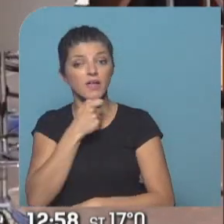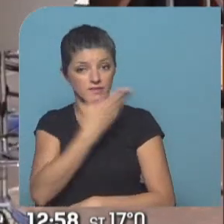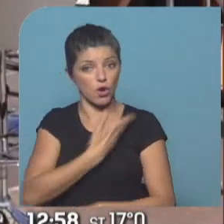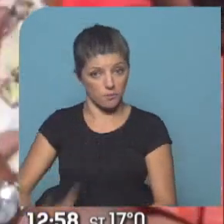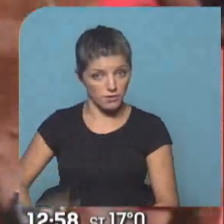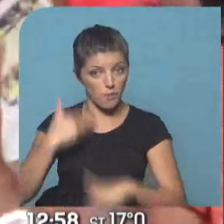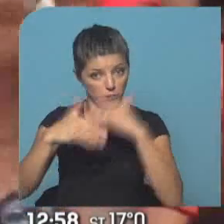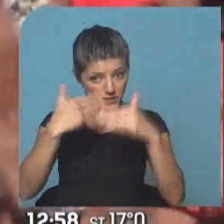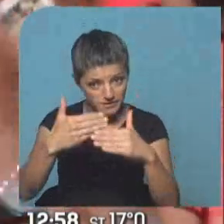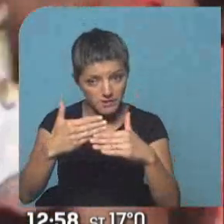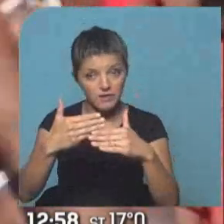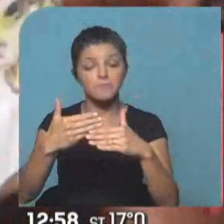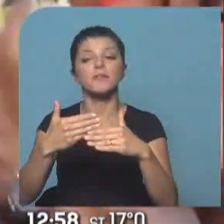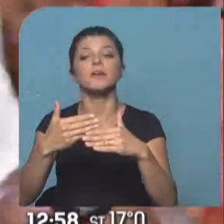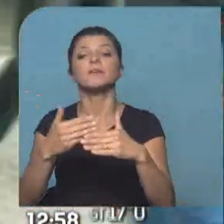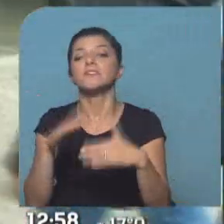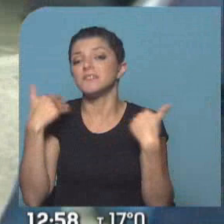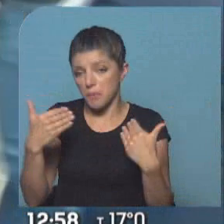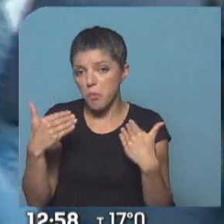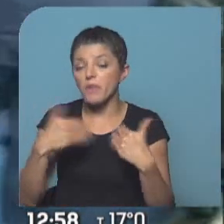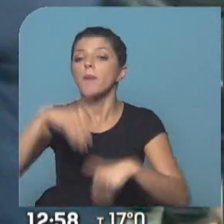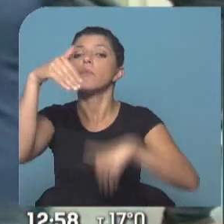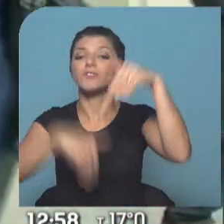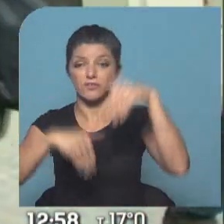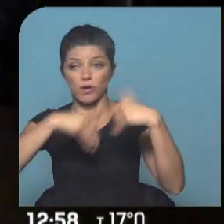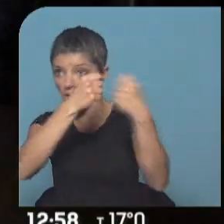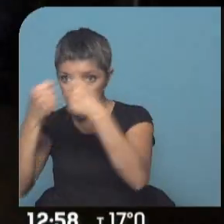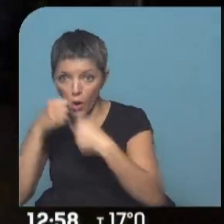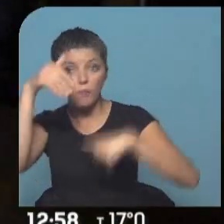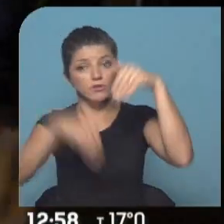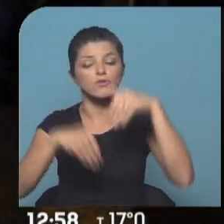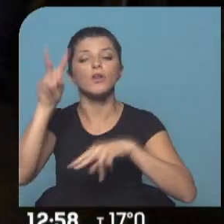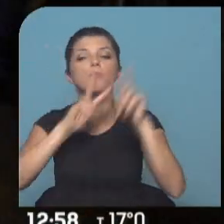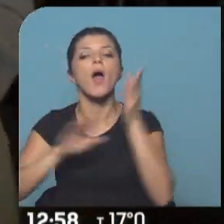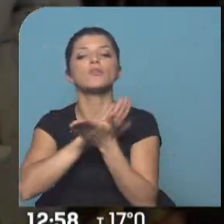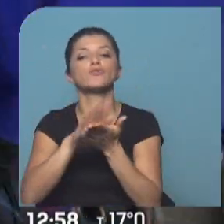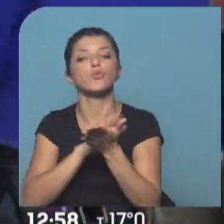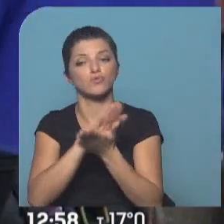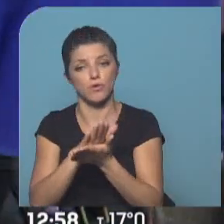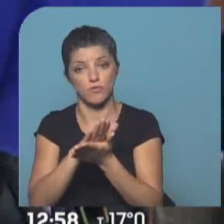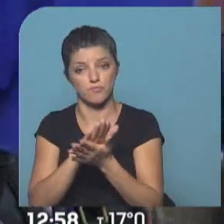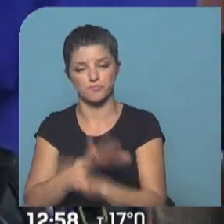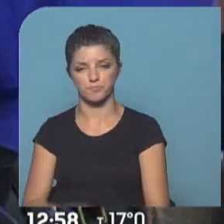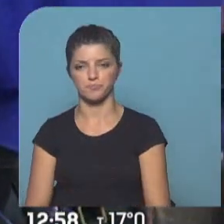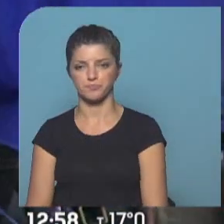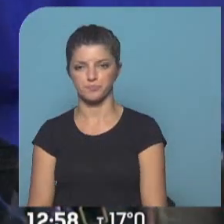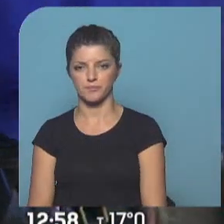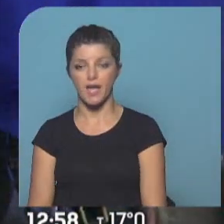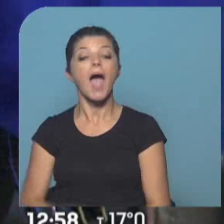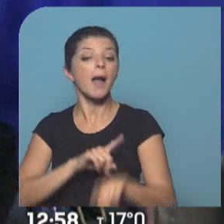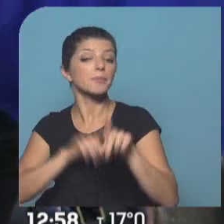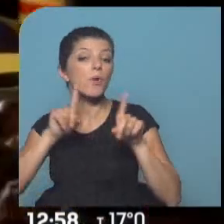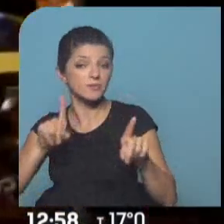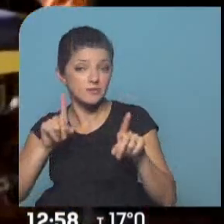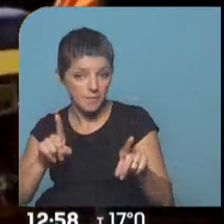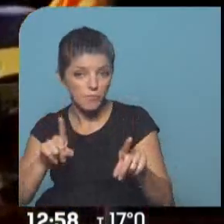Generalitat y la Moncloa se pueda hacer un referéndum pactado para encontrar una solución a las demandas catalanas. No obstante, las